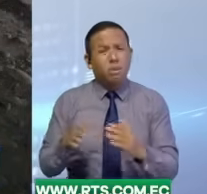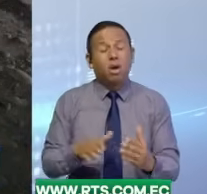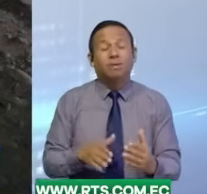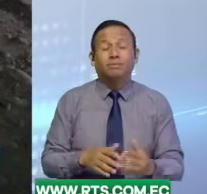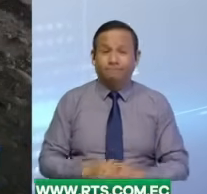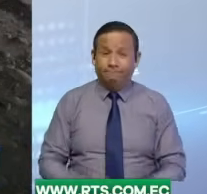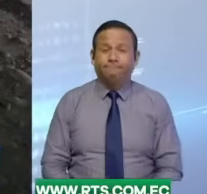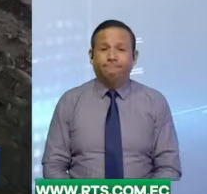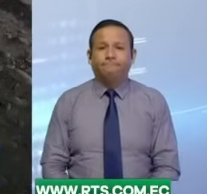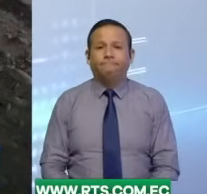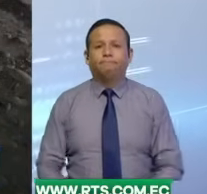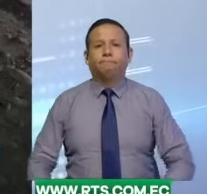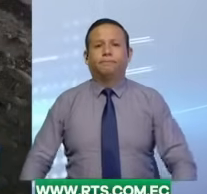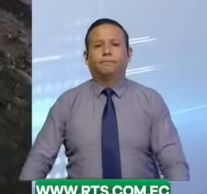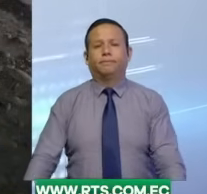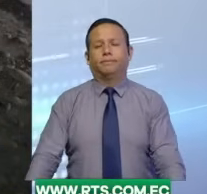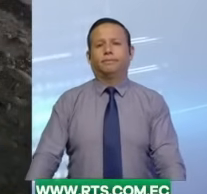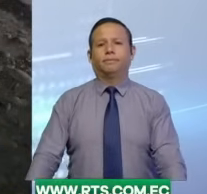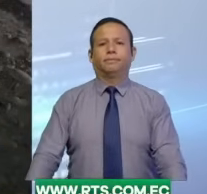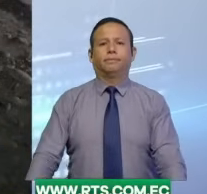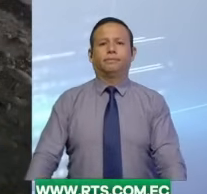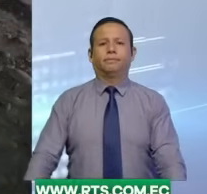informó Martín Soto.